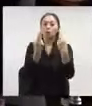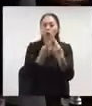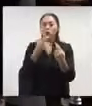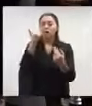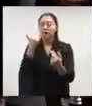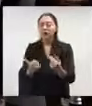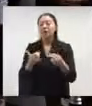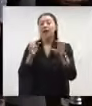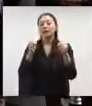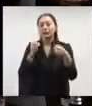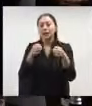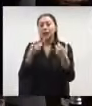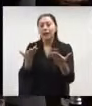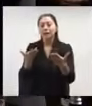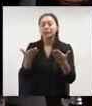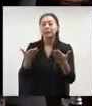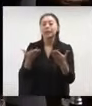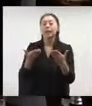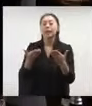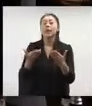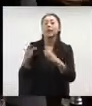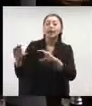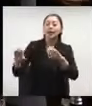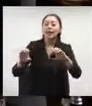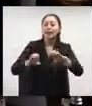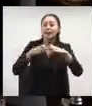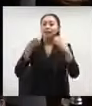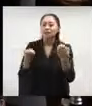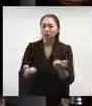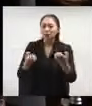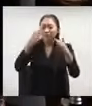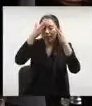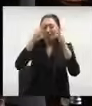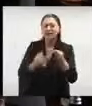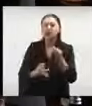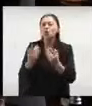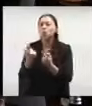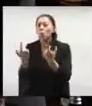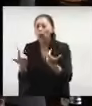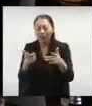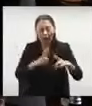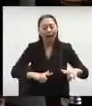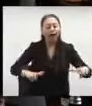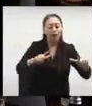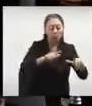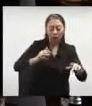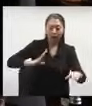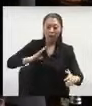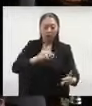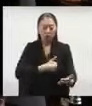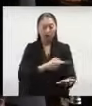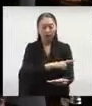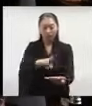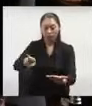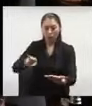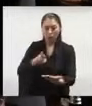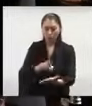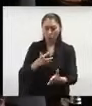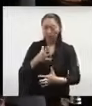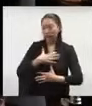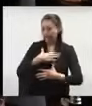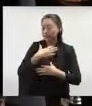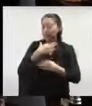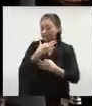venido realizando, el punto en discordia ha sido precisamente la sede. El Congreso de la República,